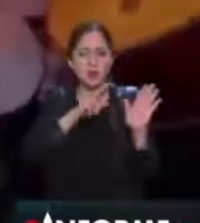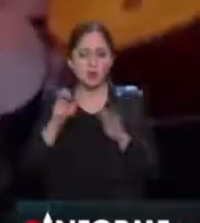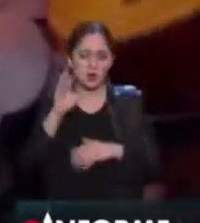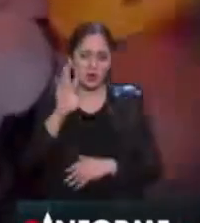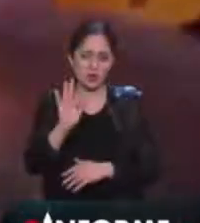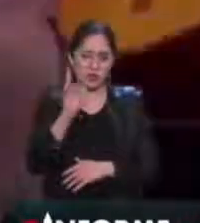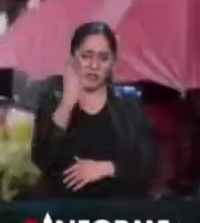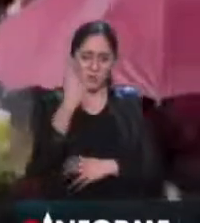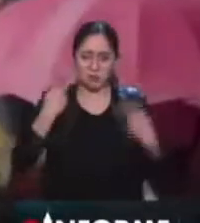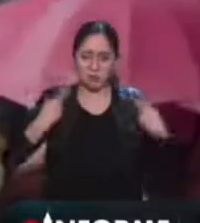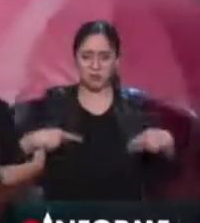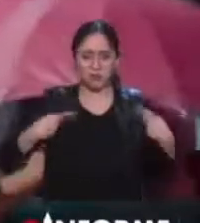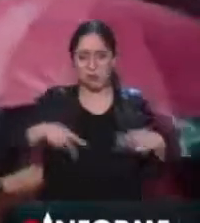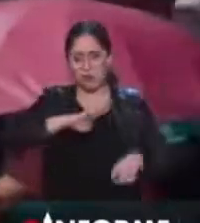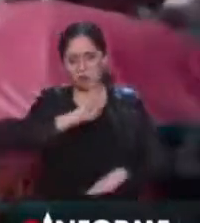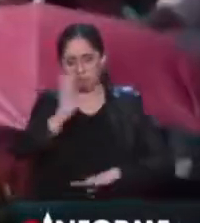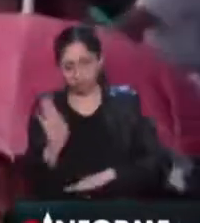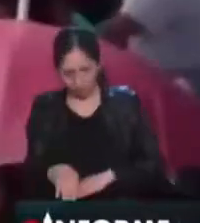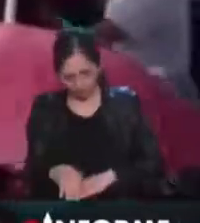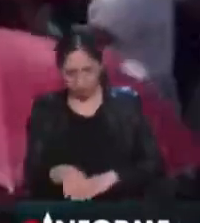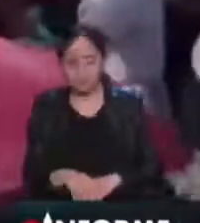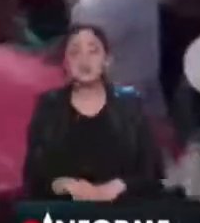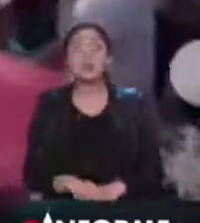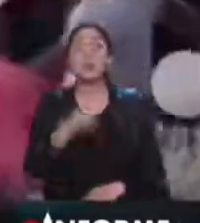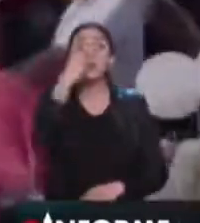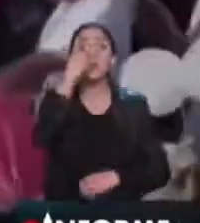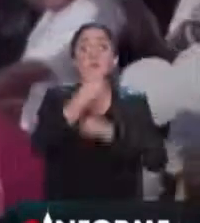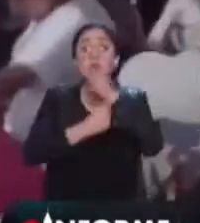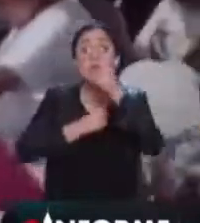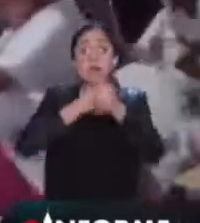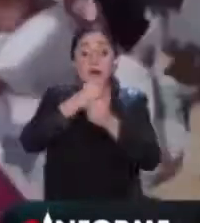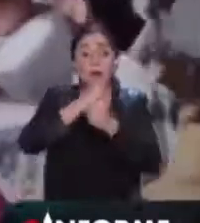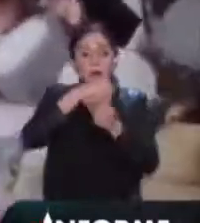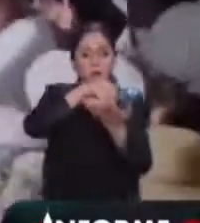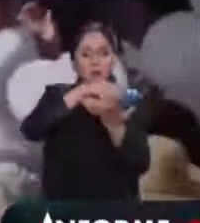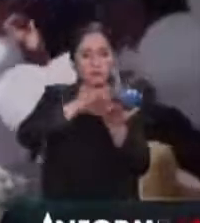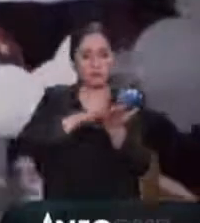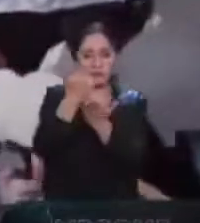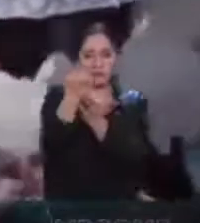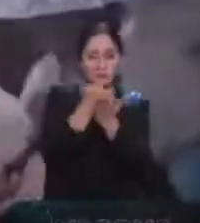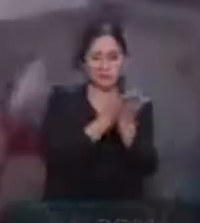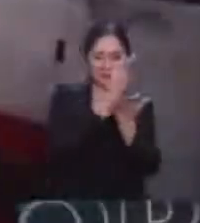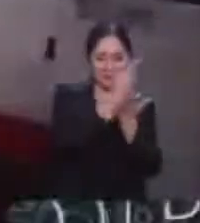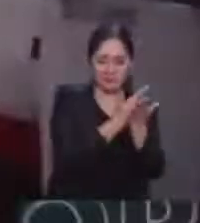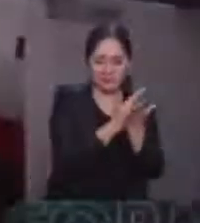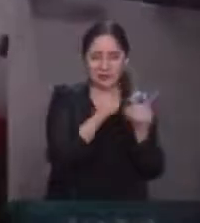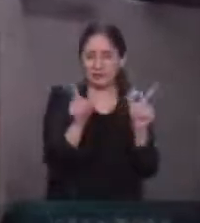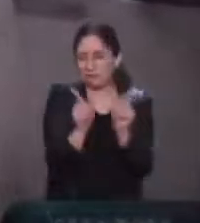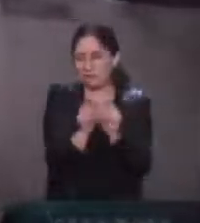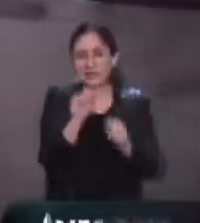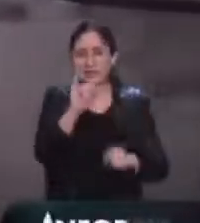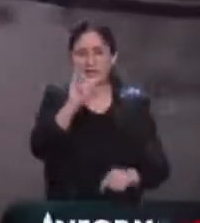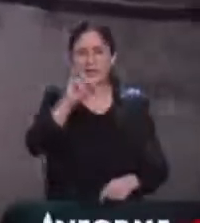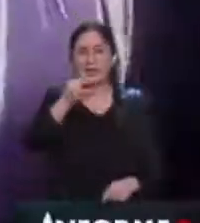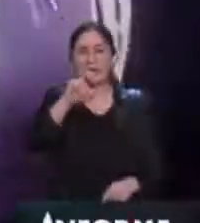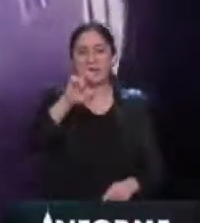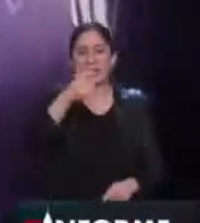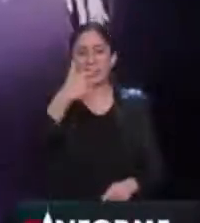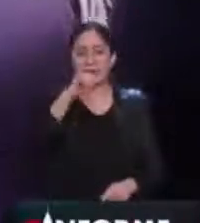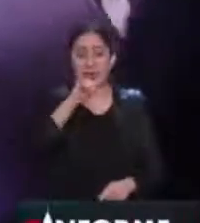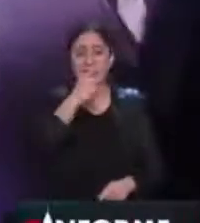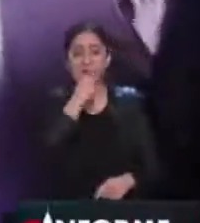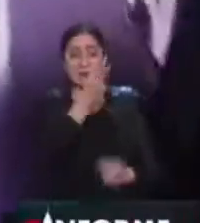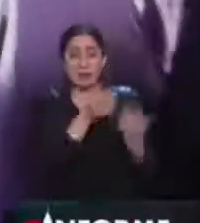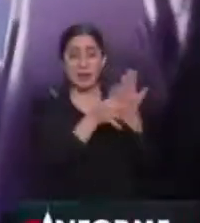747.784 defunciones. Los datos que arroja de manera anual el Instituto Nacional de Estadística y Geografía, el INEGI, dan cuenta de manera preliminar